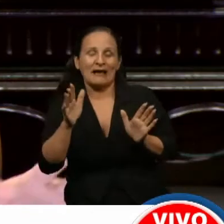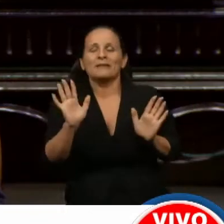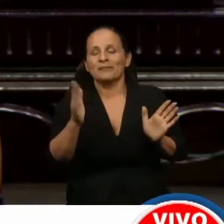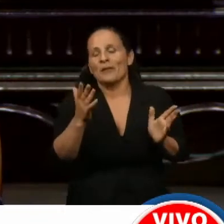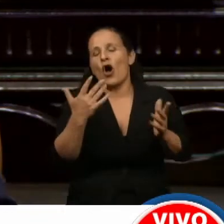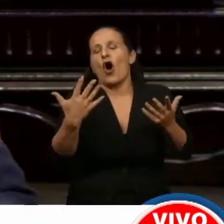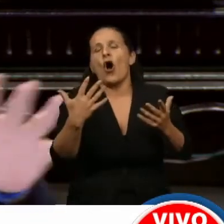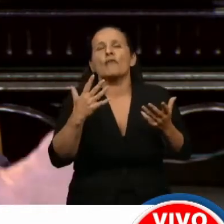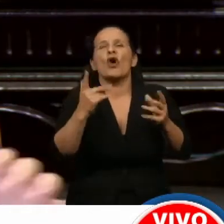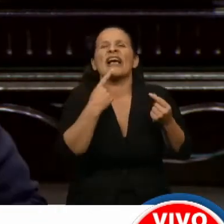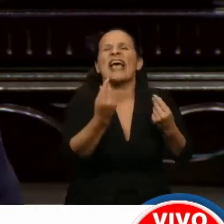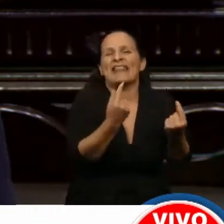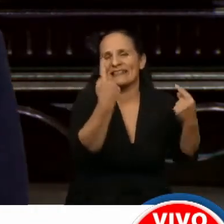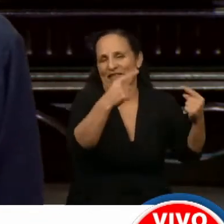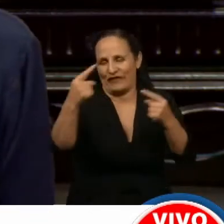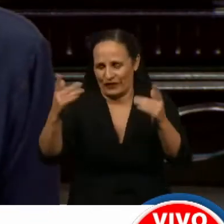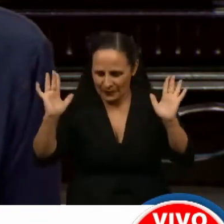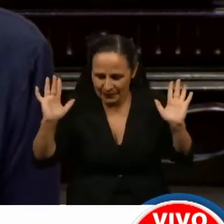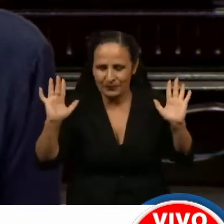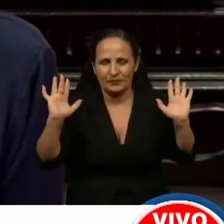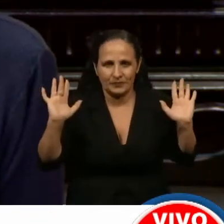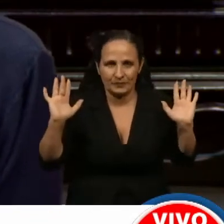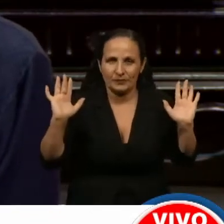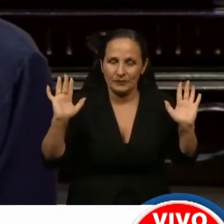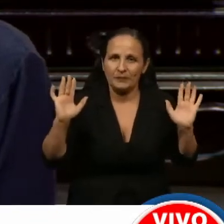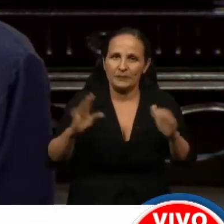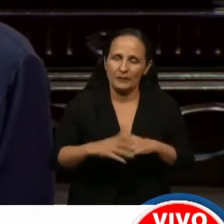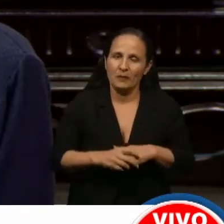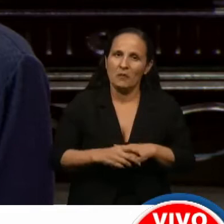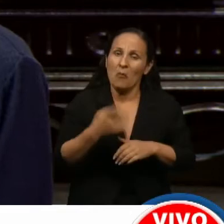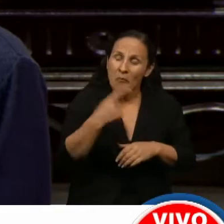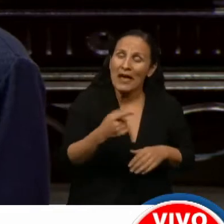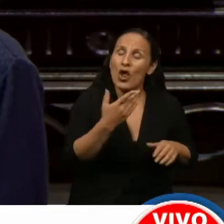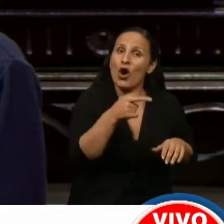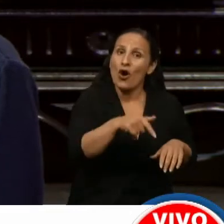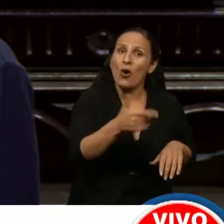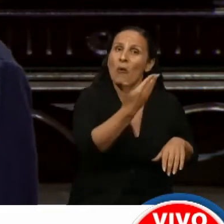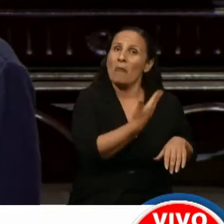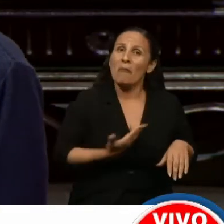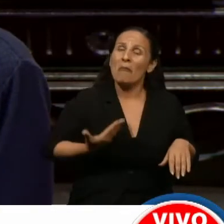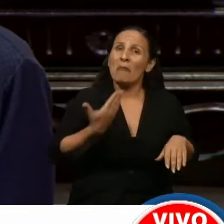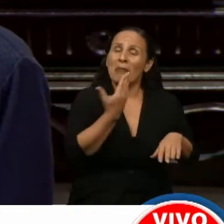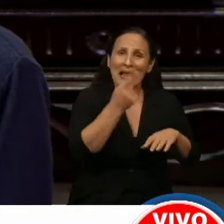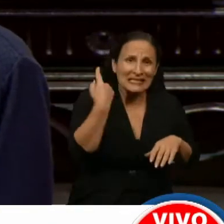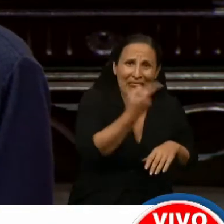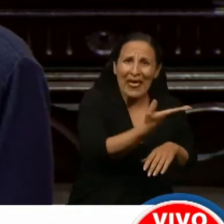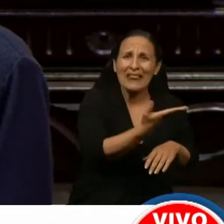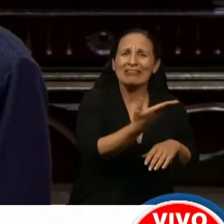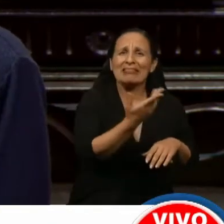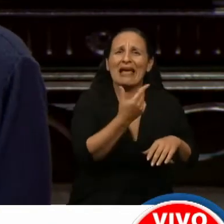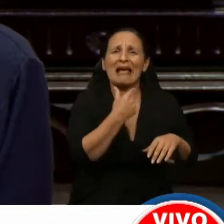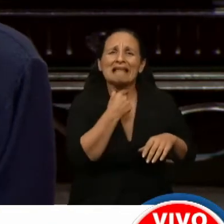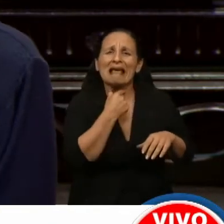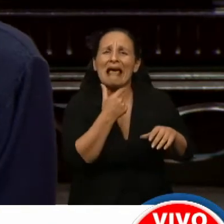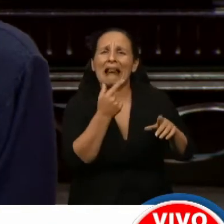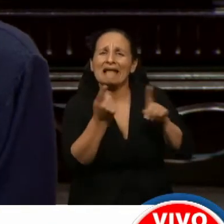contenidos. Pero bueno, un presidente que busca dialogar, que